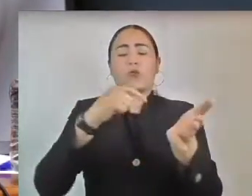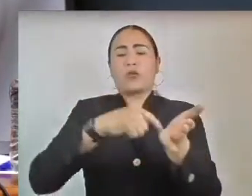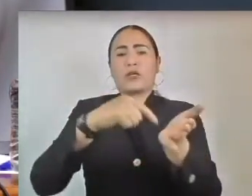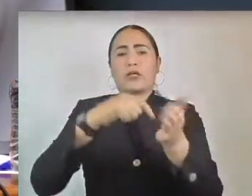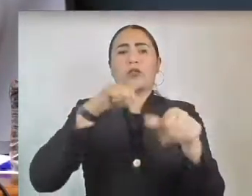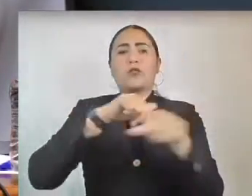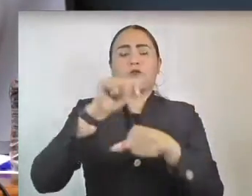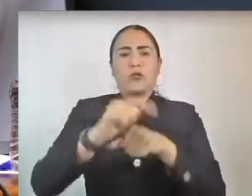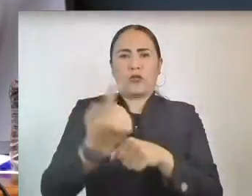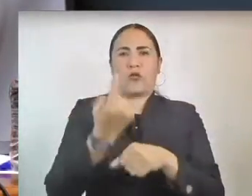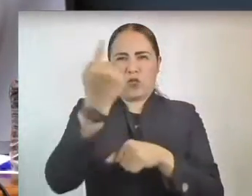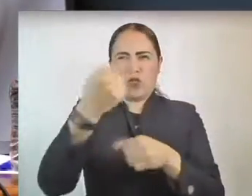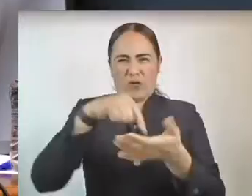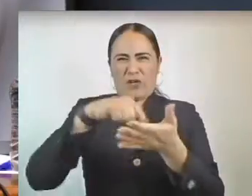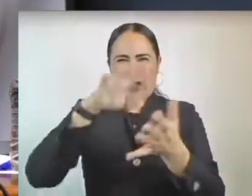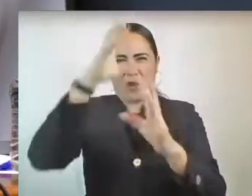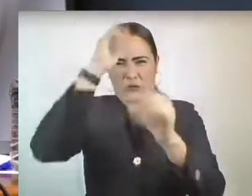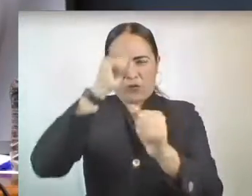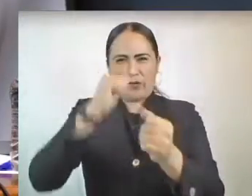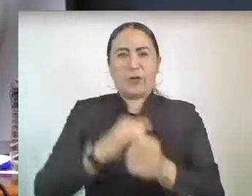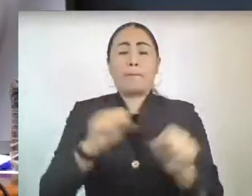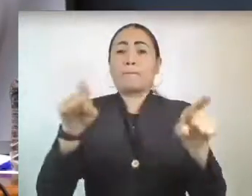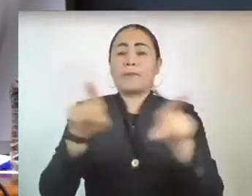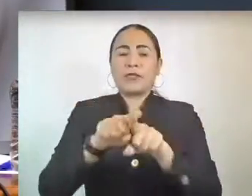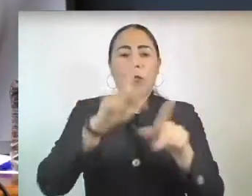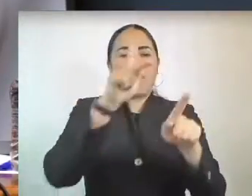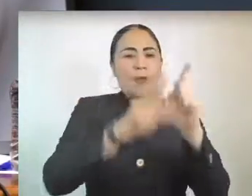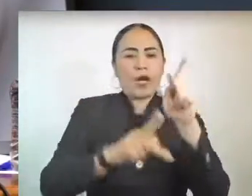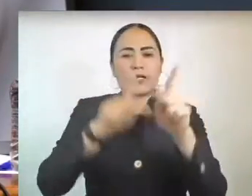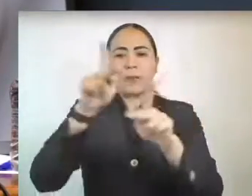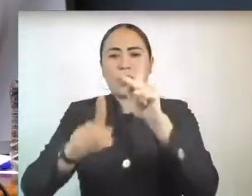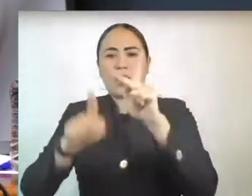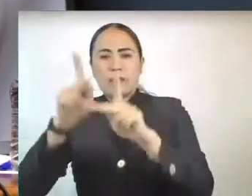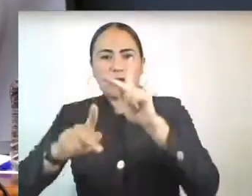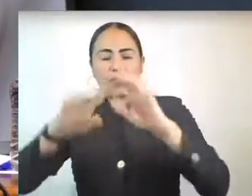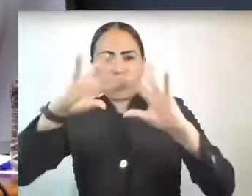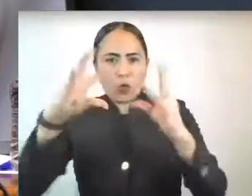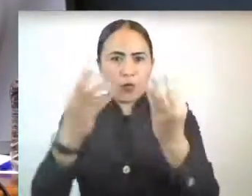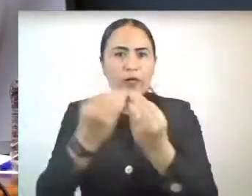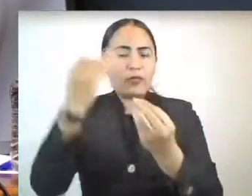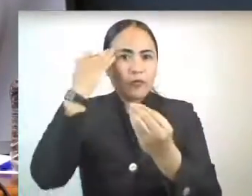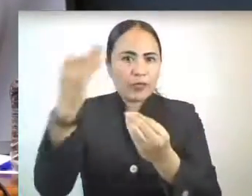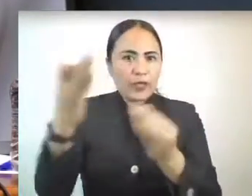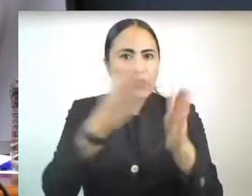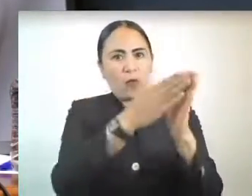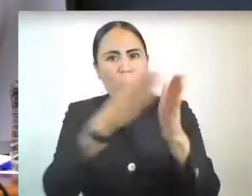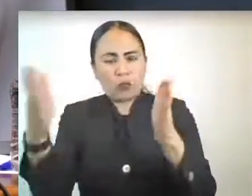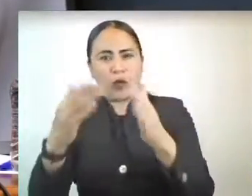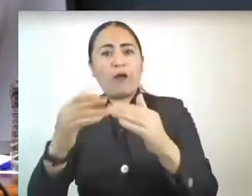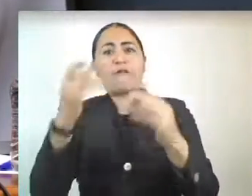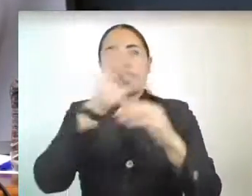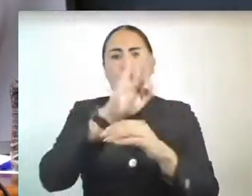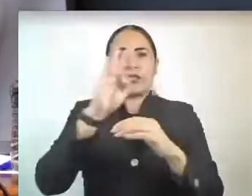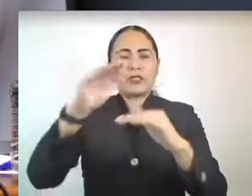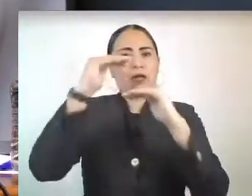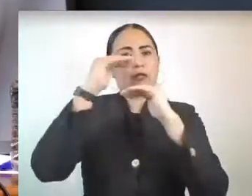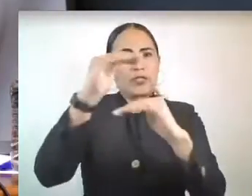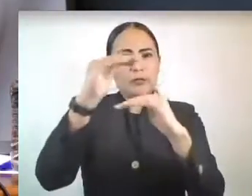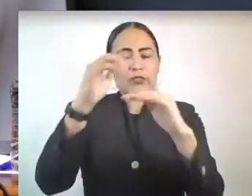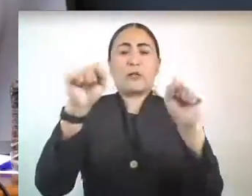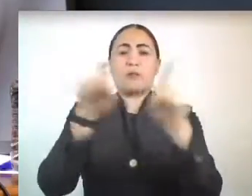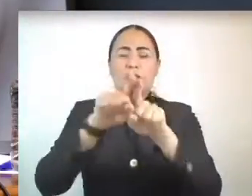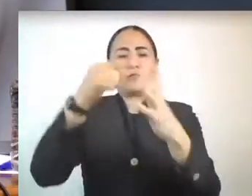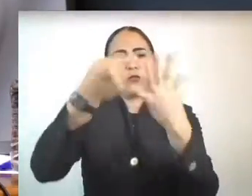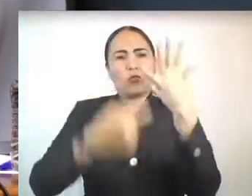presente acuerdo, así como las etapas completas para el procedimiento, plazos y las fechas límite, los requisitos legales que